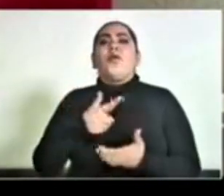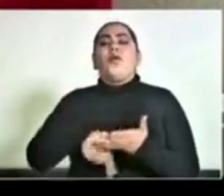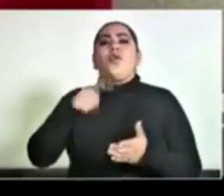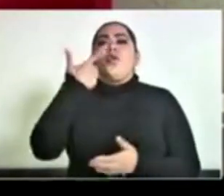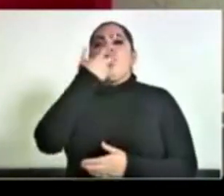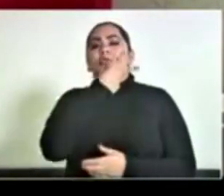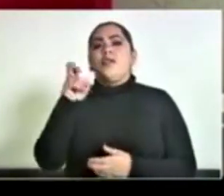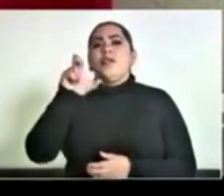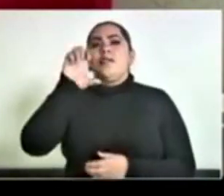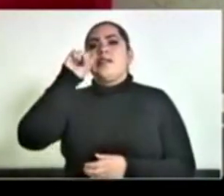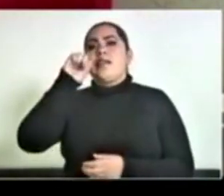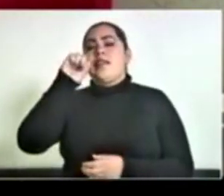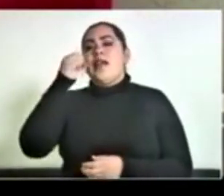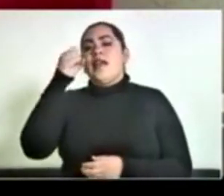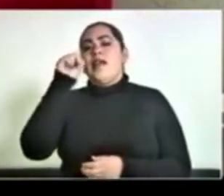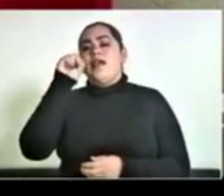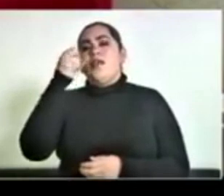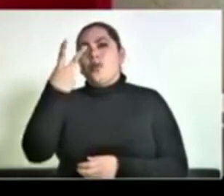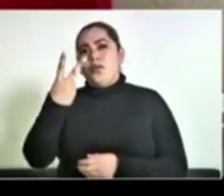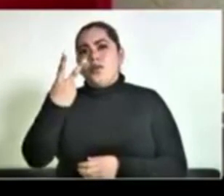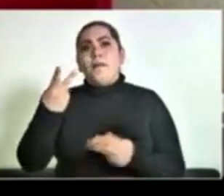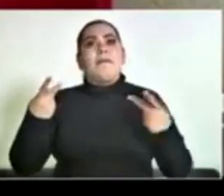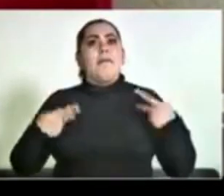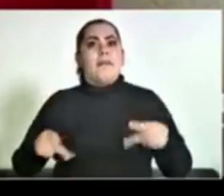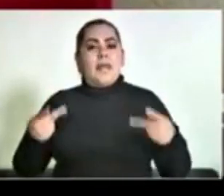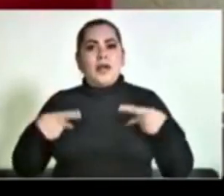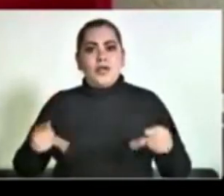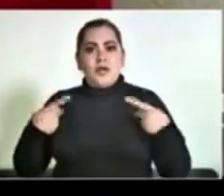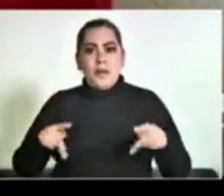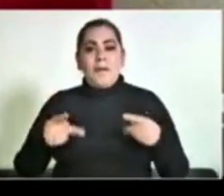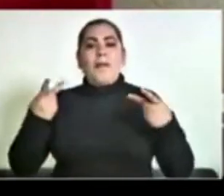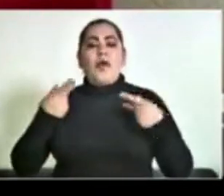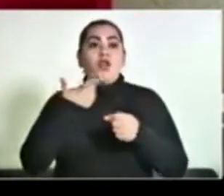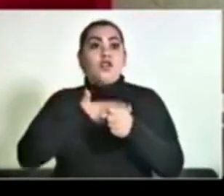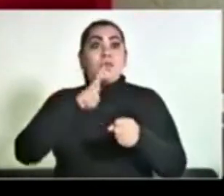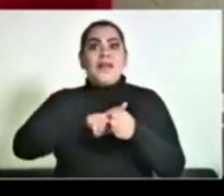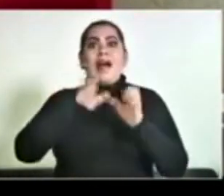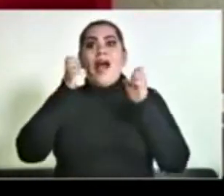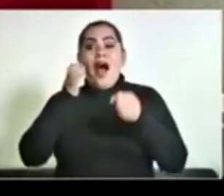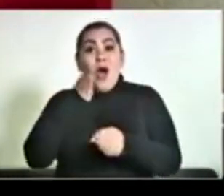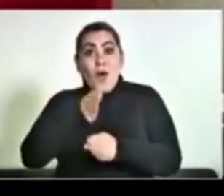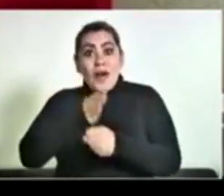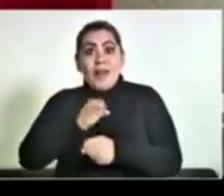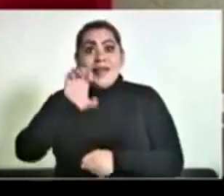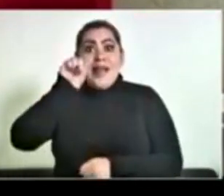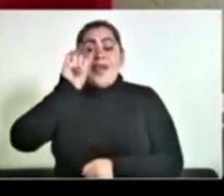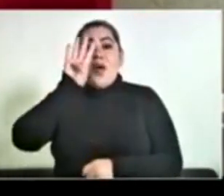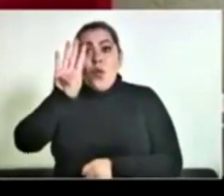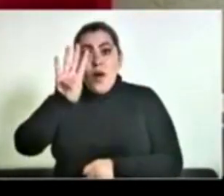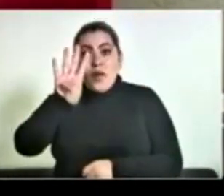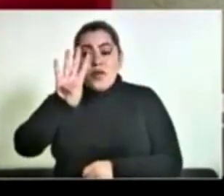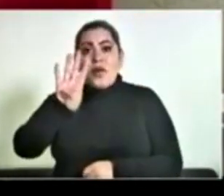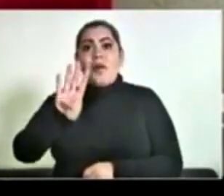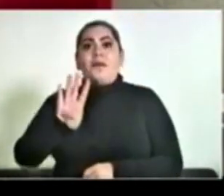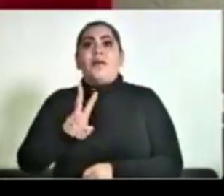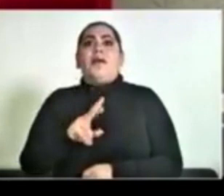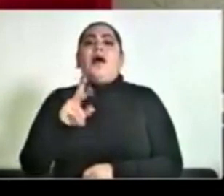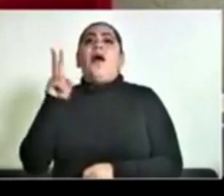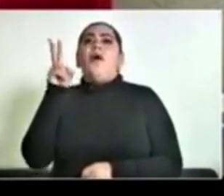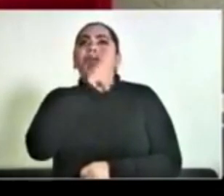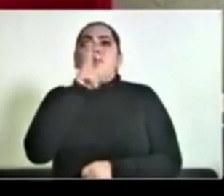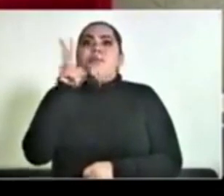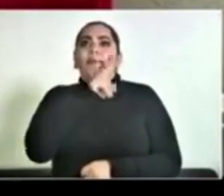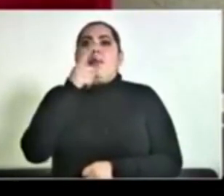tenemos 262 personas o pacientes hospitalizados con 64